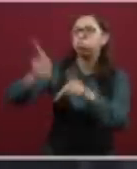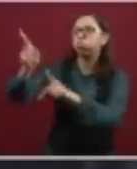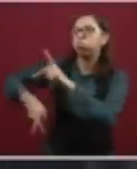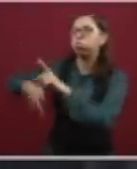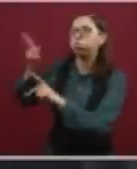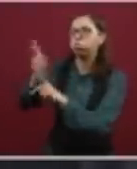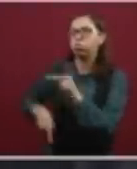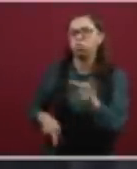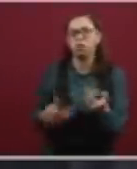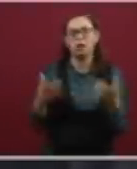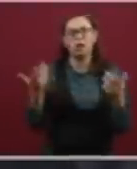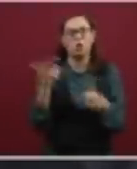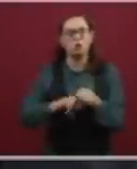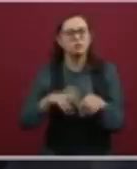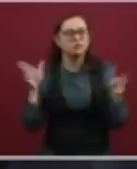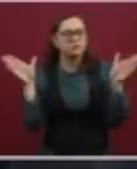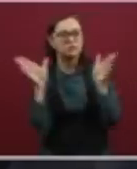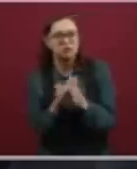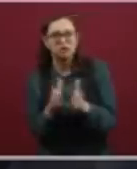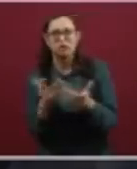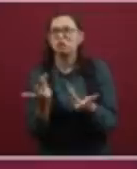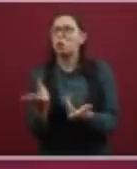centros de salud, hospitales,